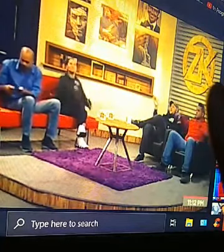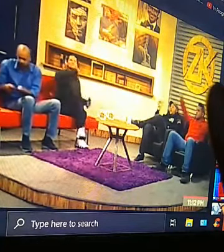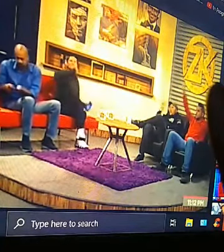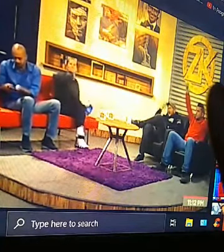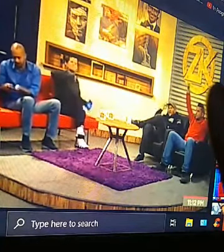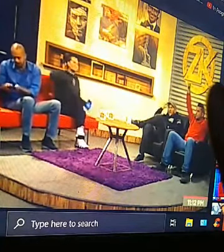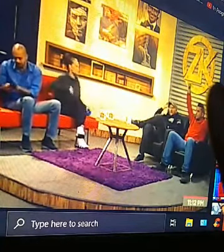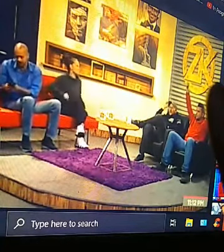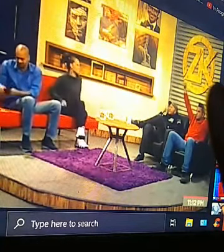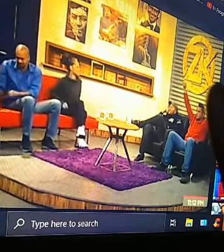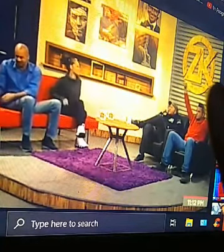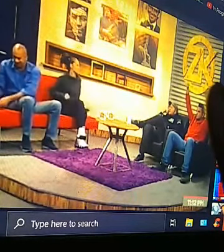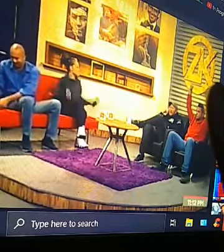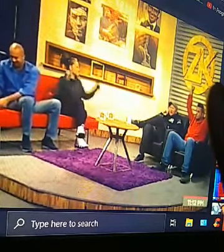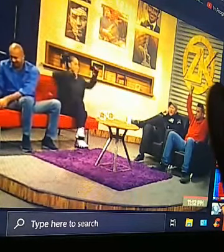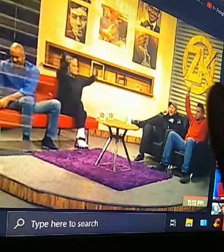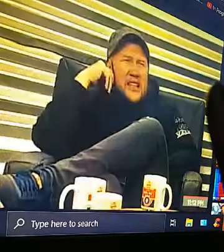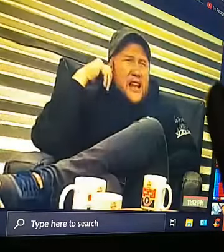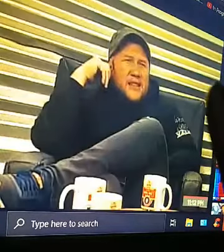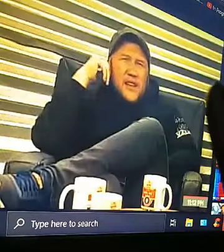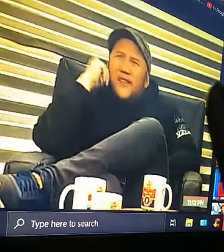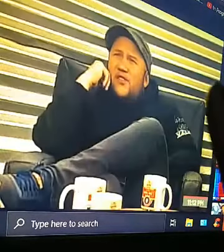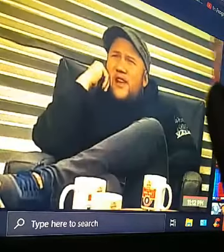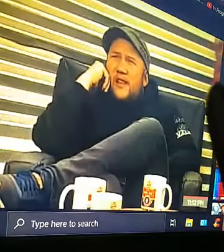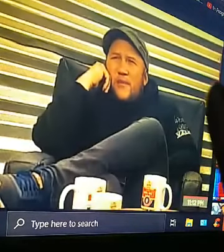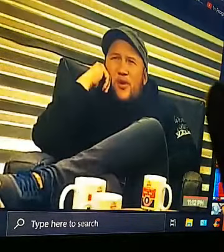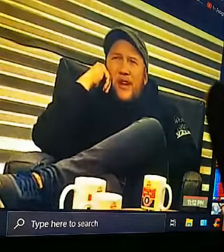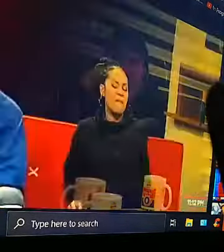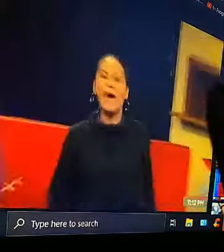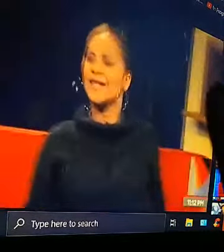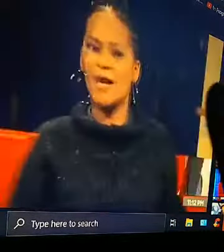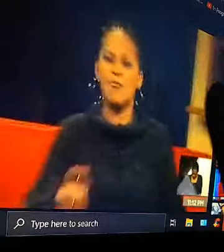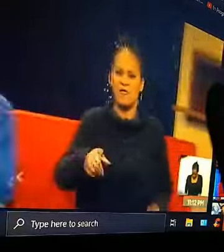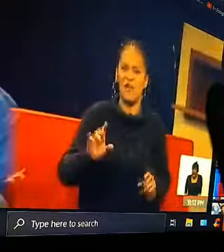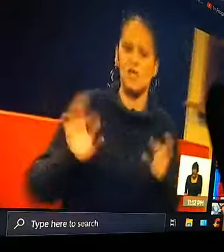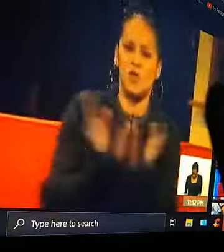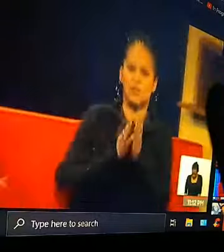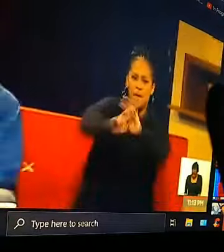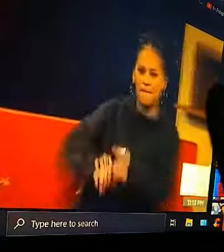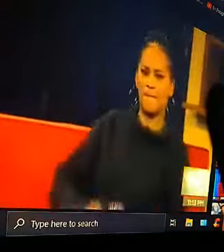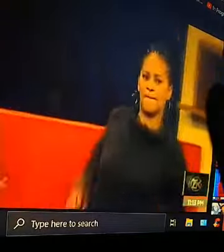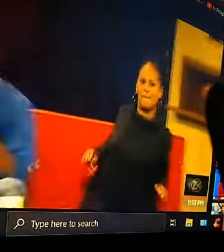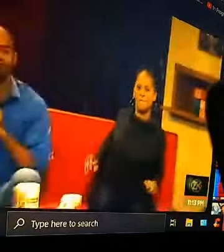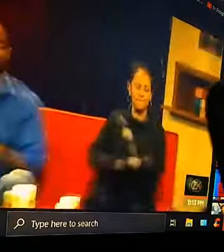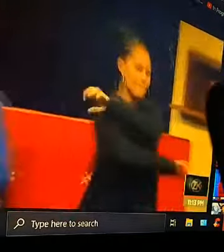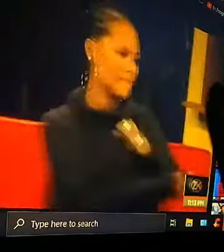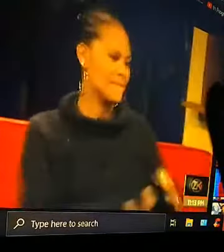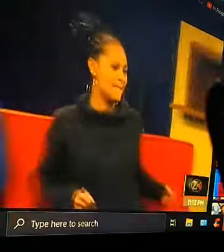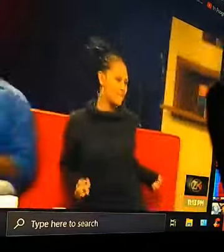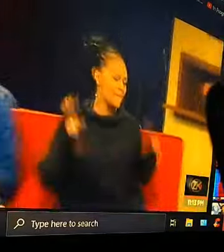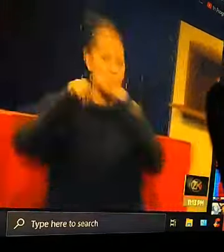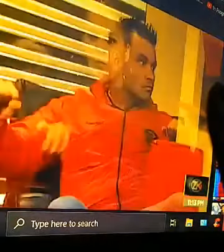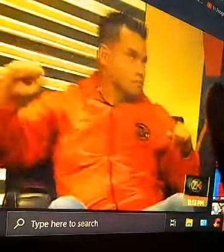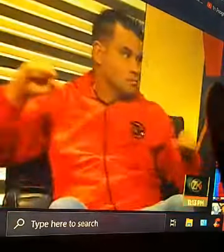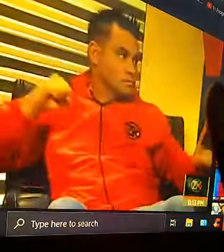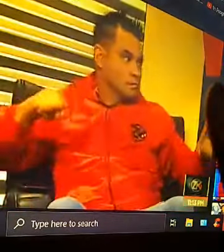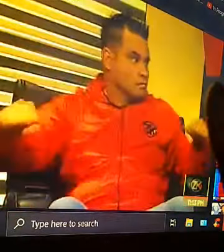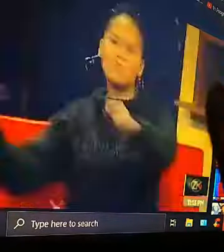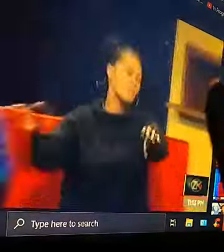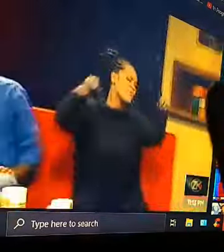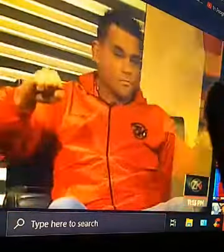Todos con el teléfono, Dios mío, hay que quitar el teléfono en este programa. Vamos a quitar el wifi entonces. Vamos a quitarle el wifi a todos ya, de